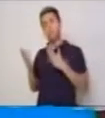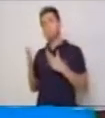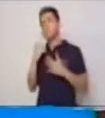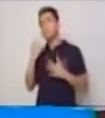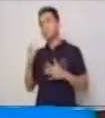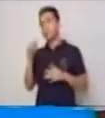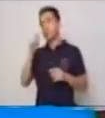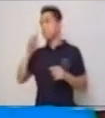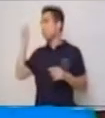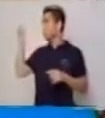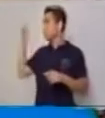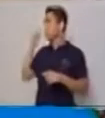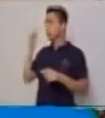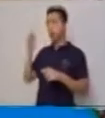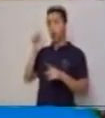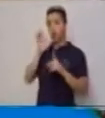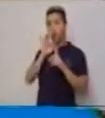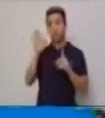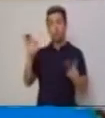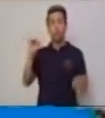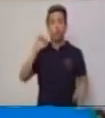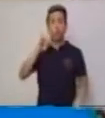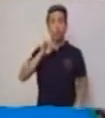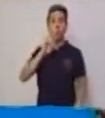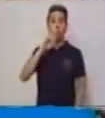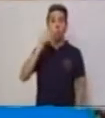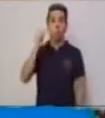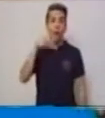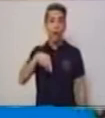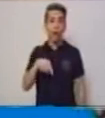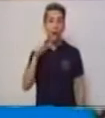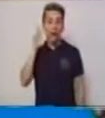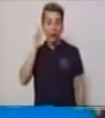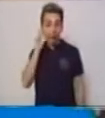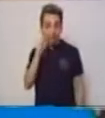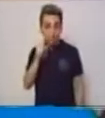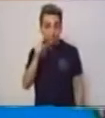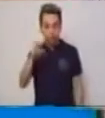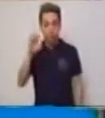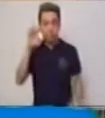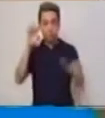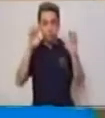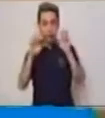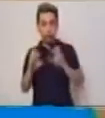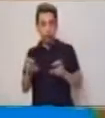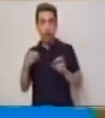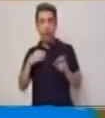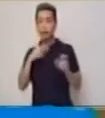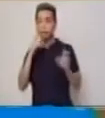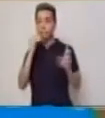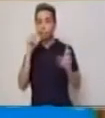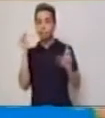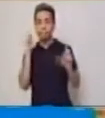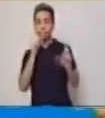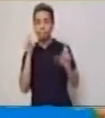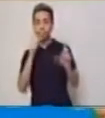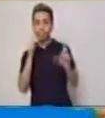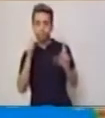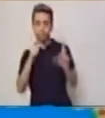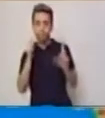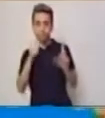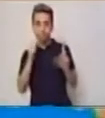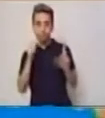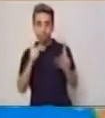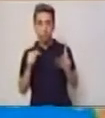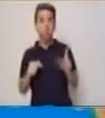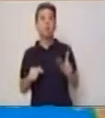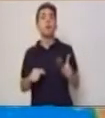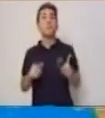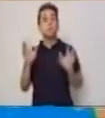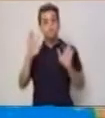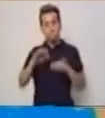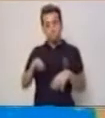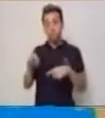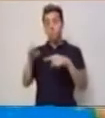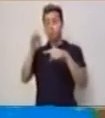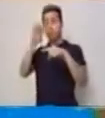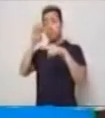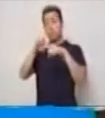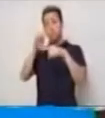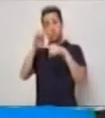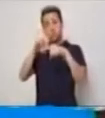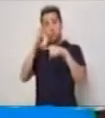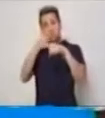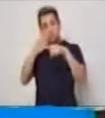Juan, porque Juan es la persona de quien estoy hablando. Y el predicado es lo que